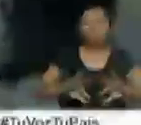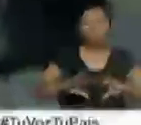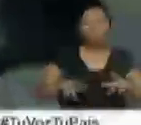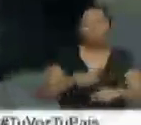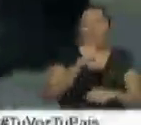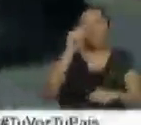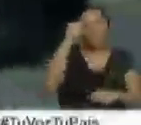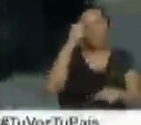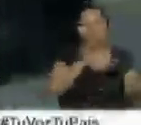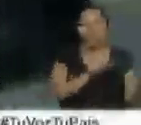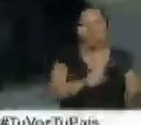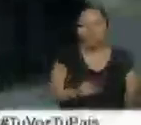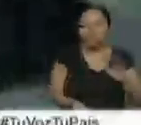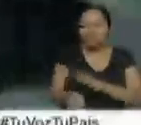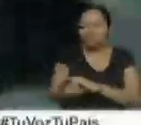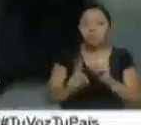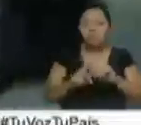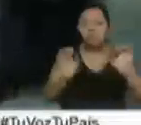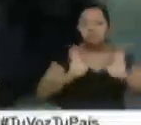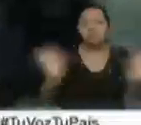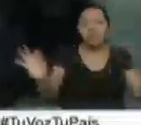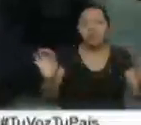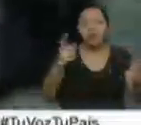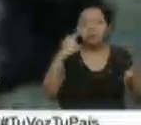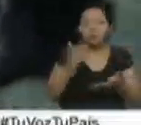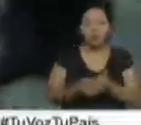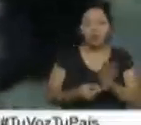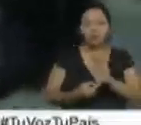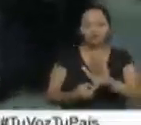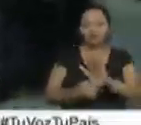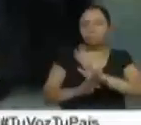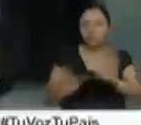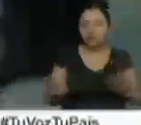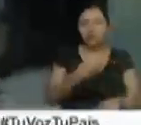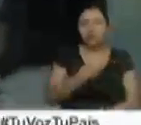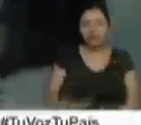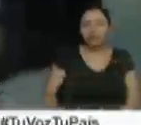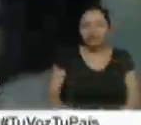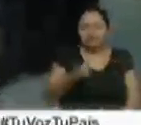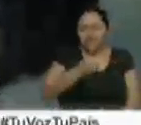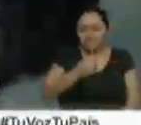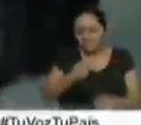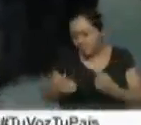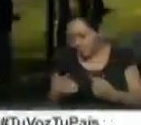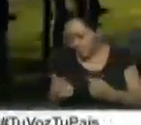Temer. Pero particularmente del mismo presidente Temer.